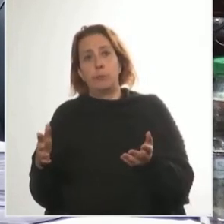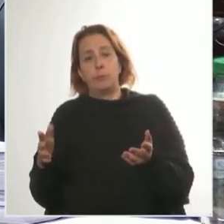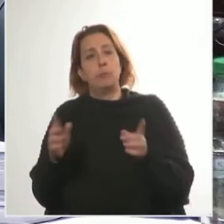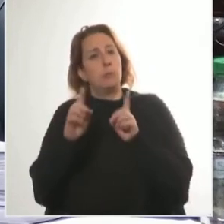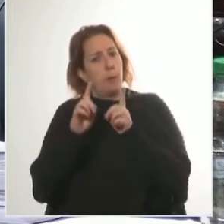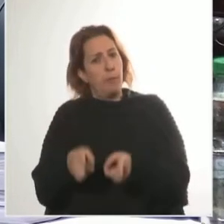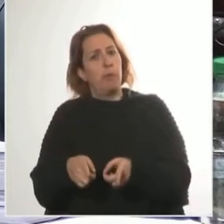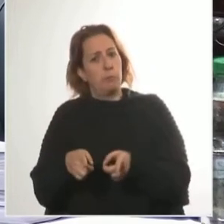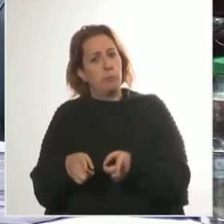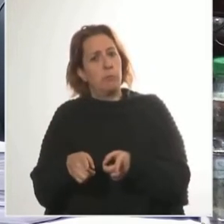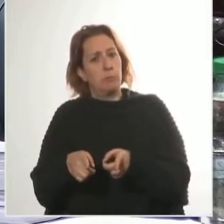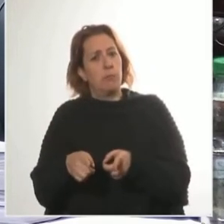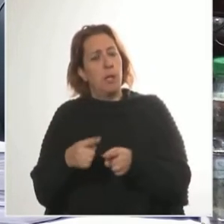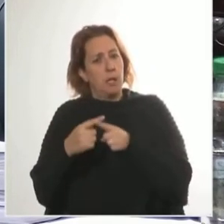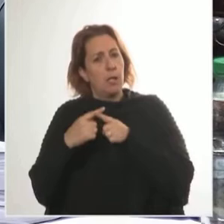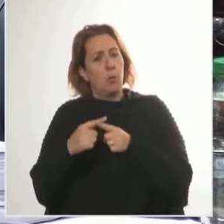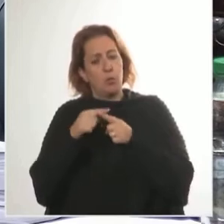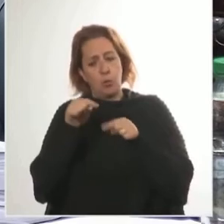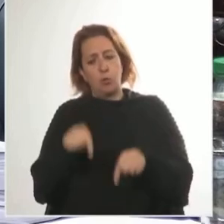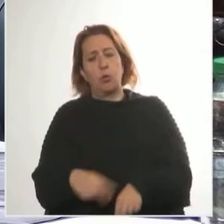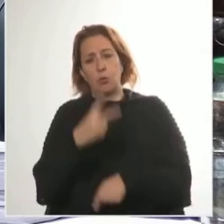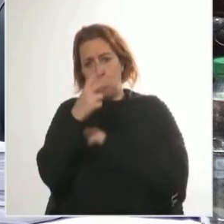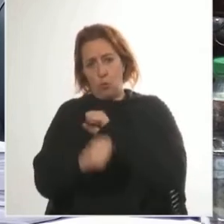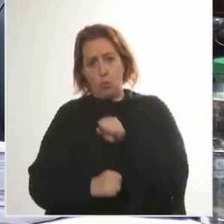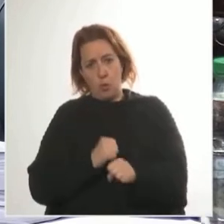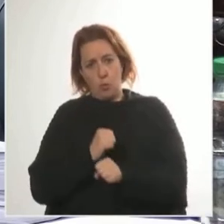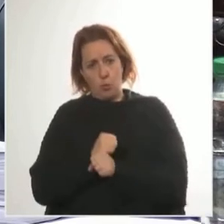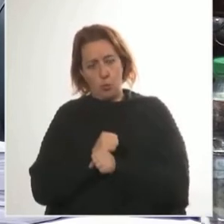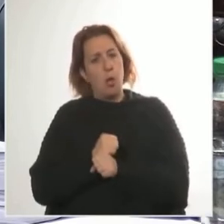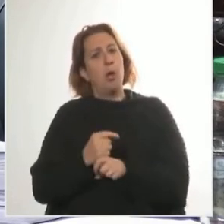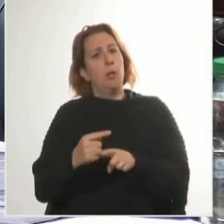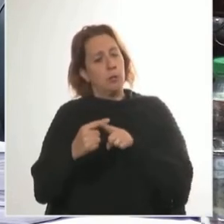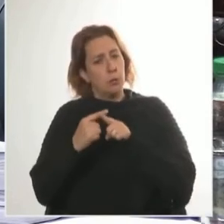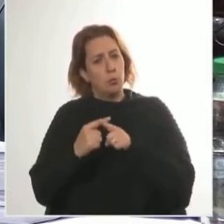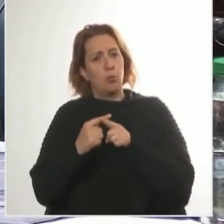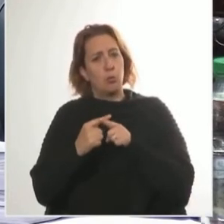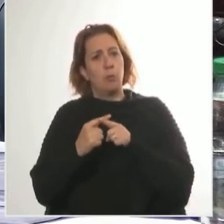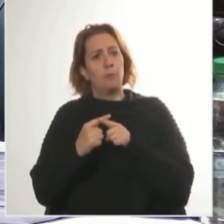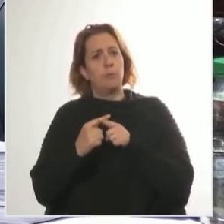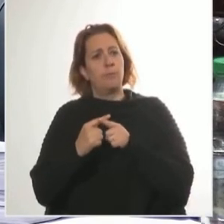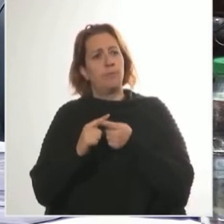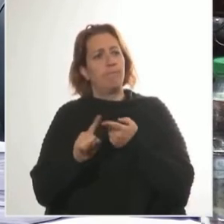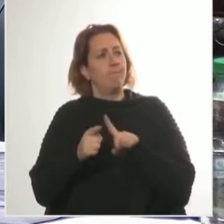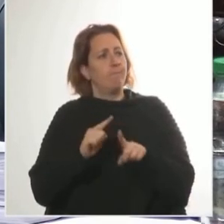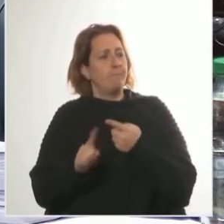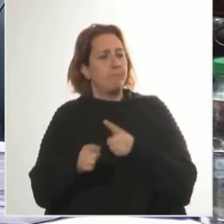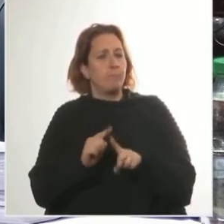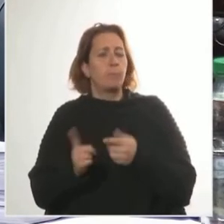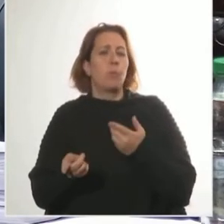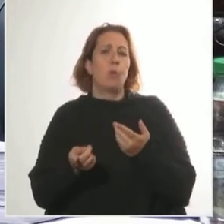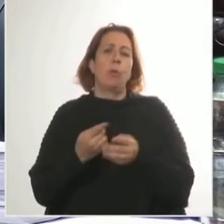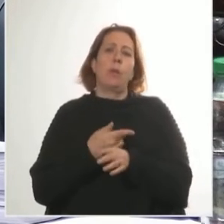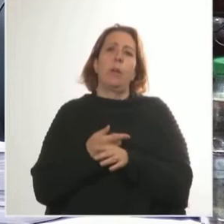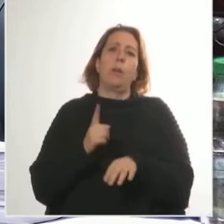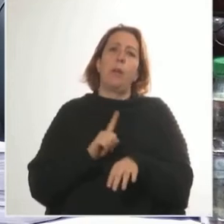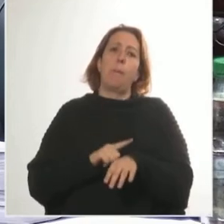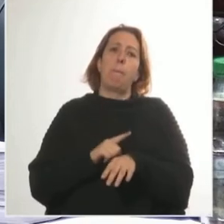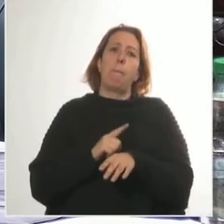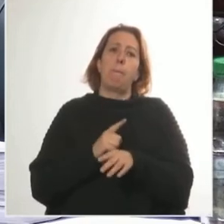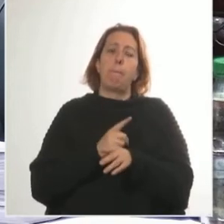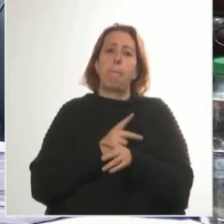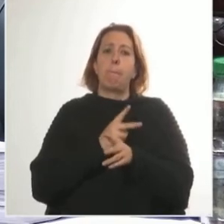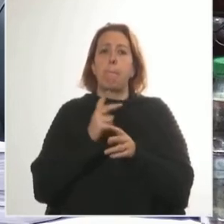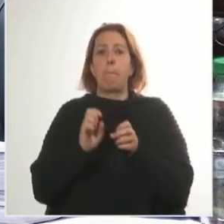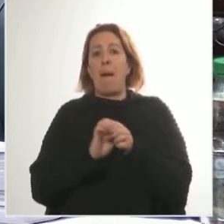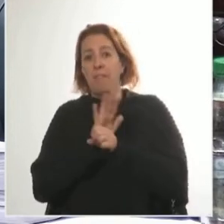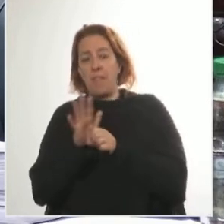también fue parte de una discusión de estos 2 años. Discusión que tiene que ver con que durante la pandemia, lejos de ser